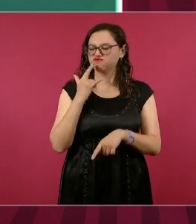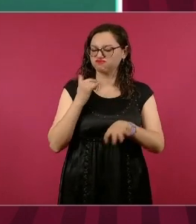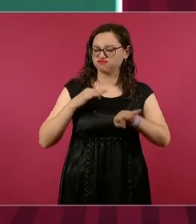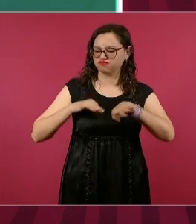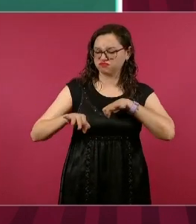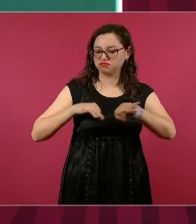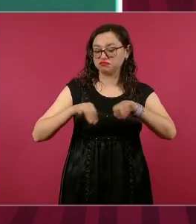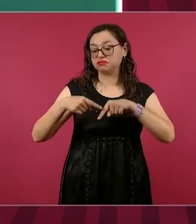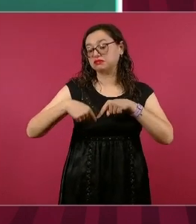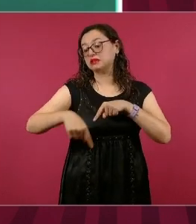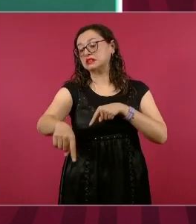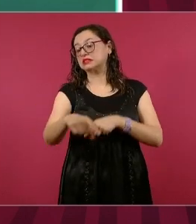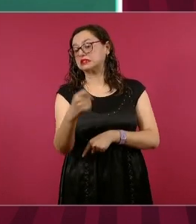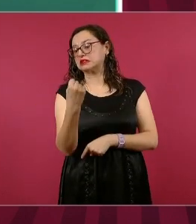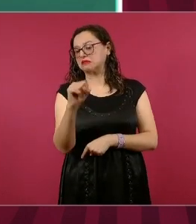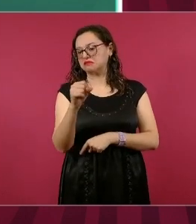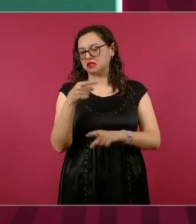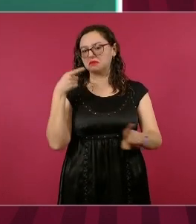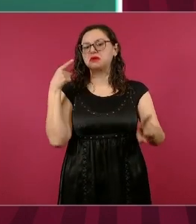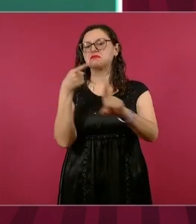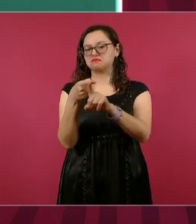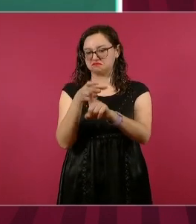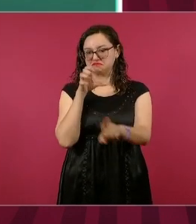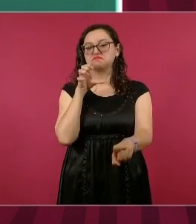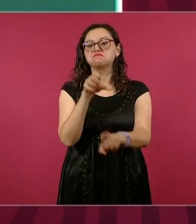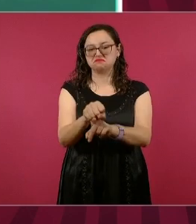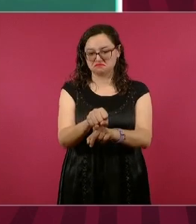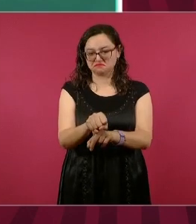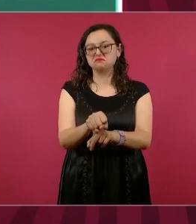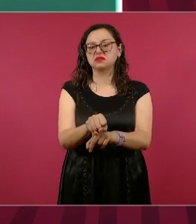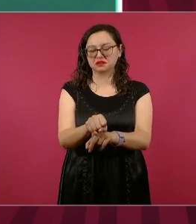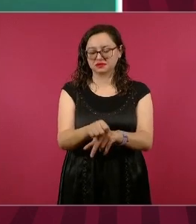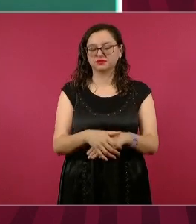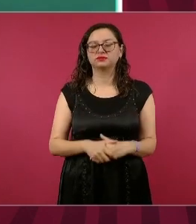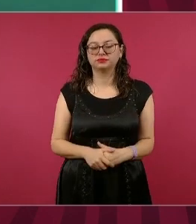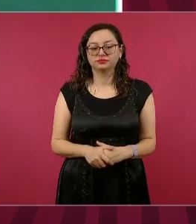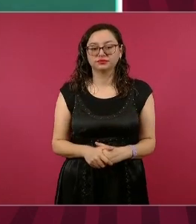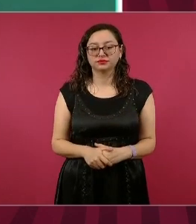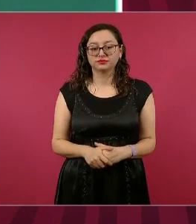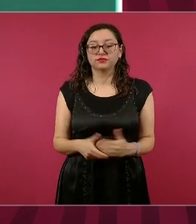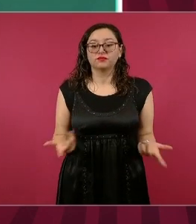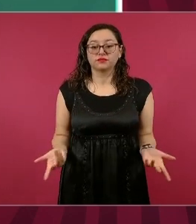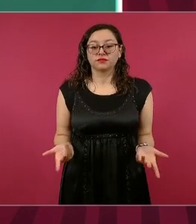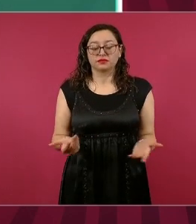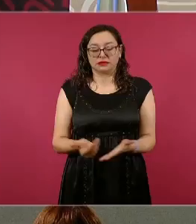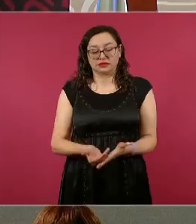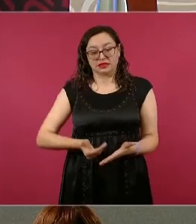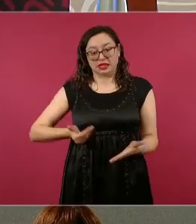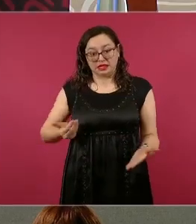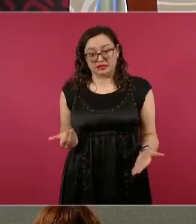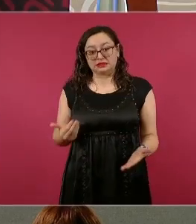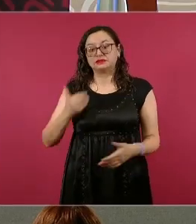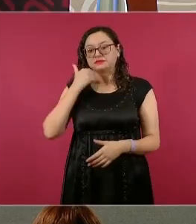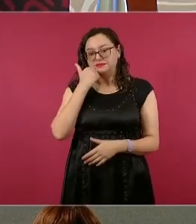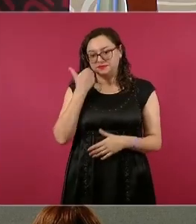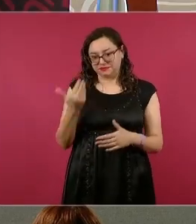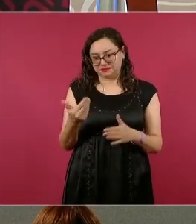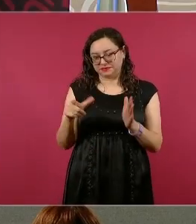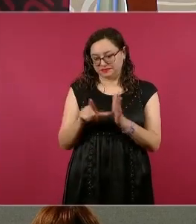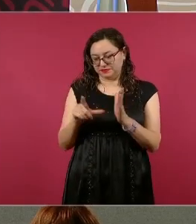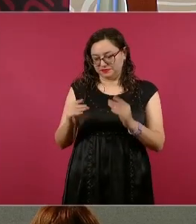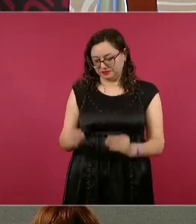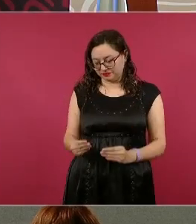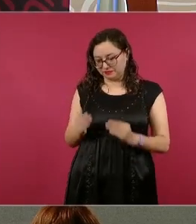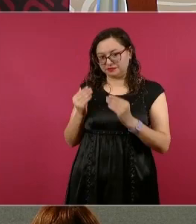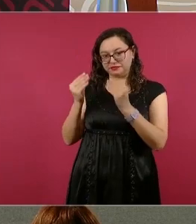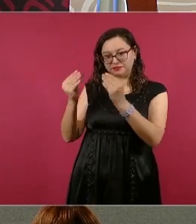se ha planteado en materia de salud pública para nuestro país. Antes de despedirme, hago la entrega de la tarjeta con